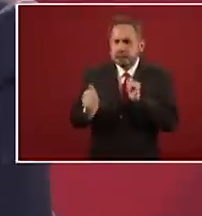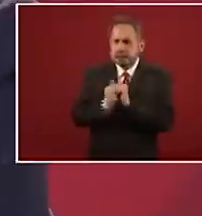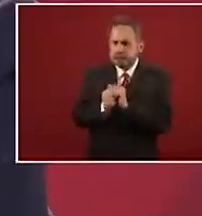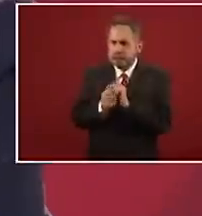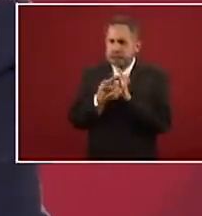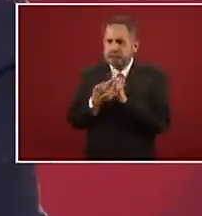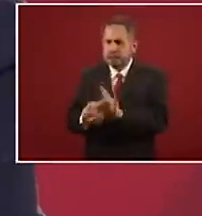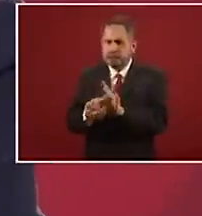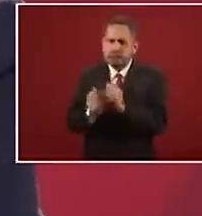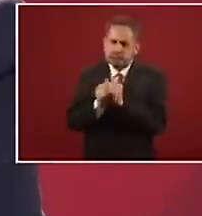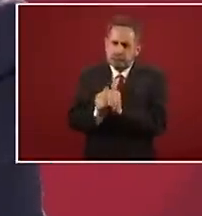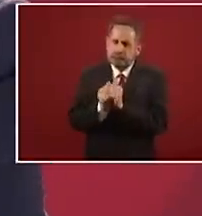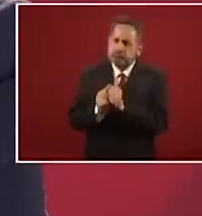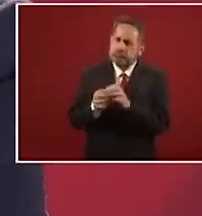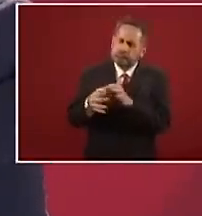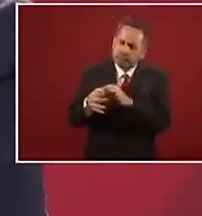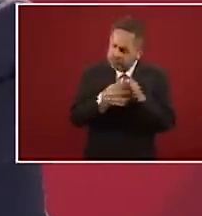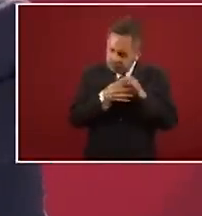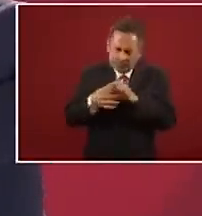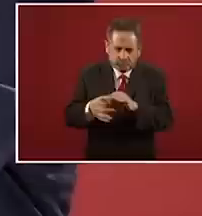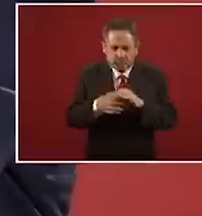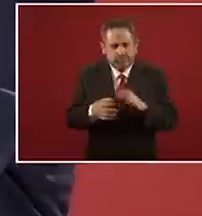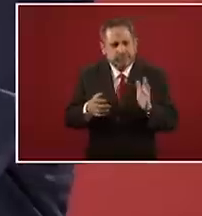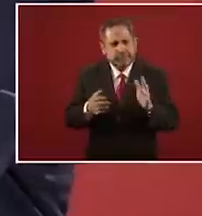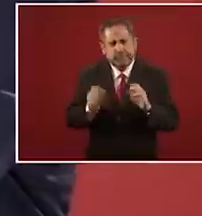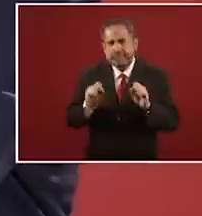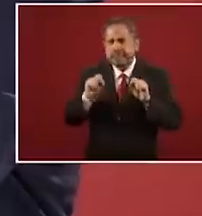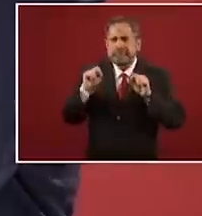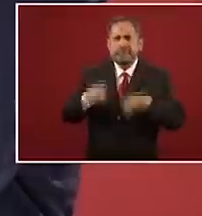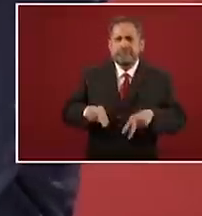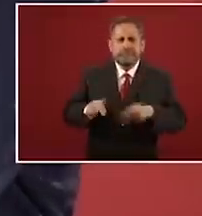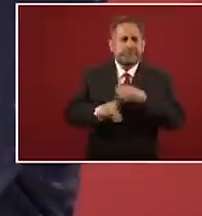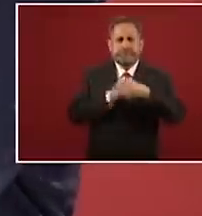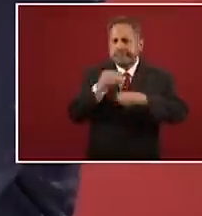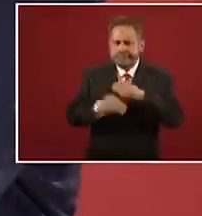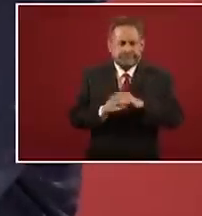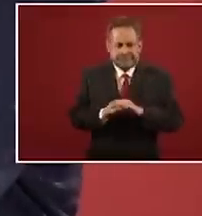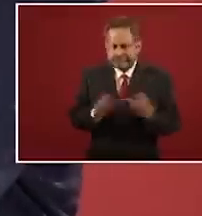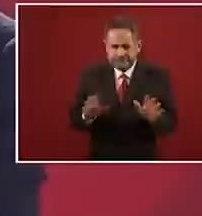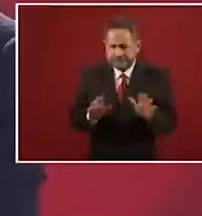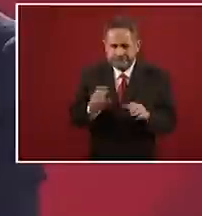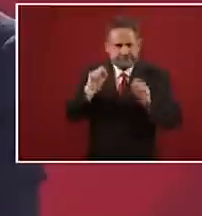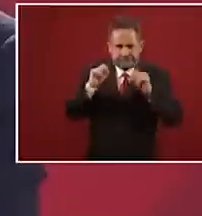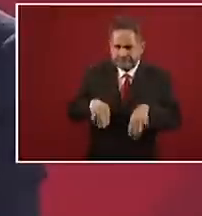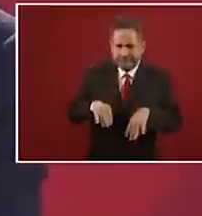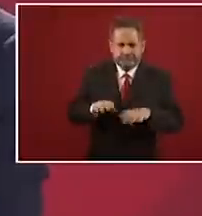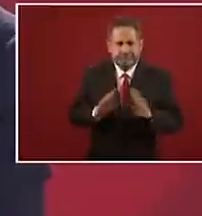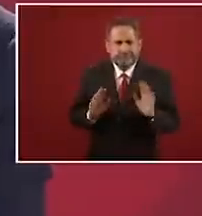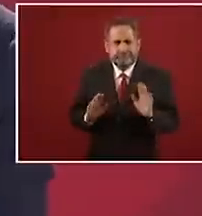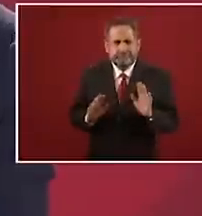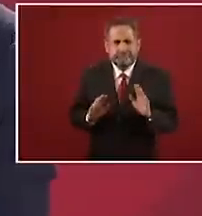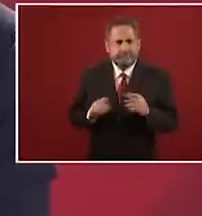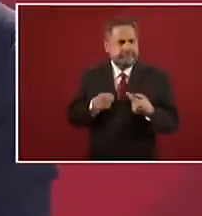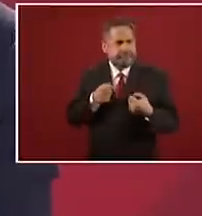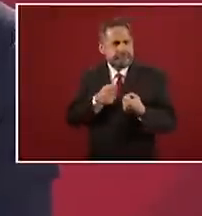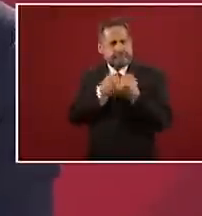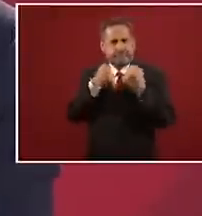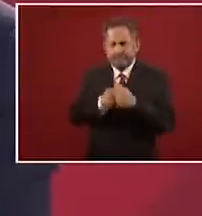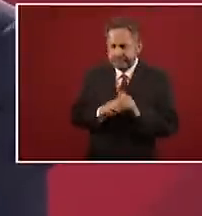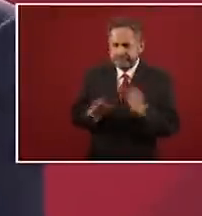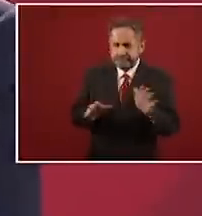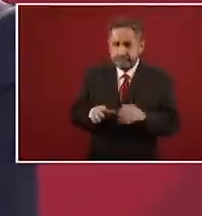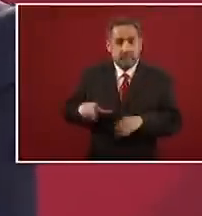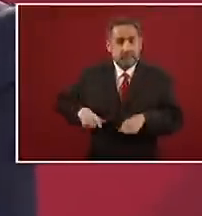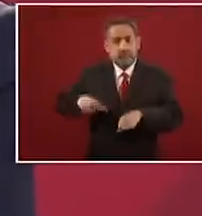juntos en armonía, sin pleitos, sin confrontación.